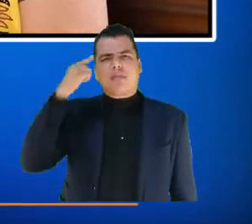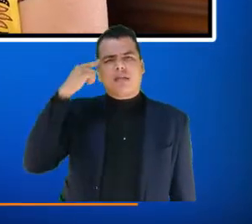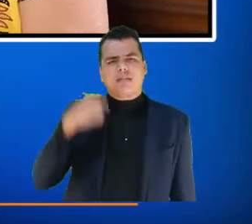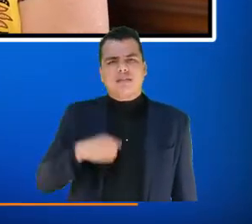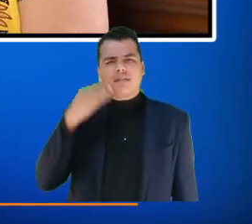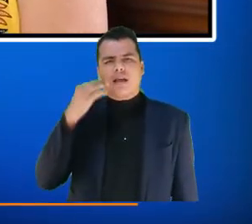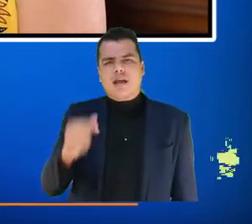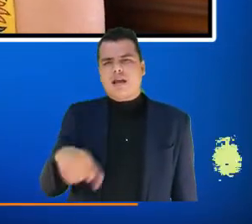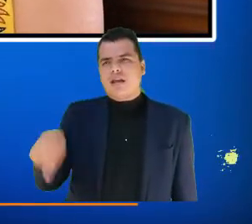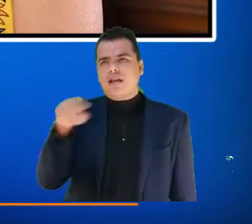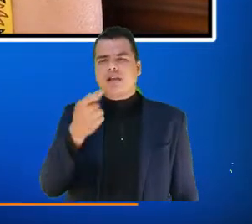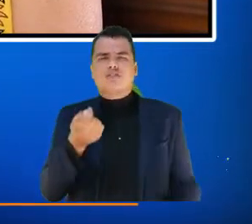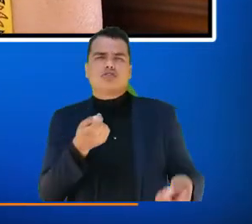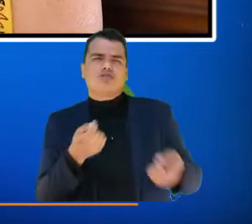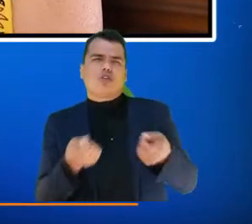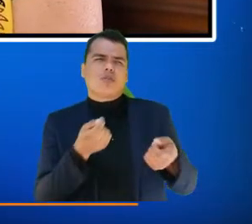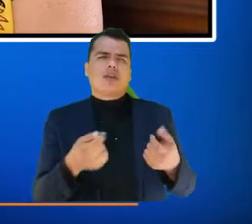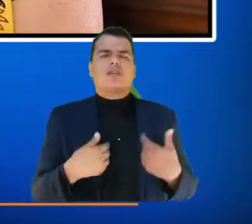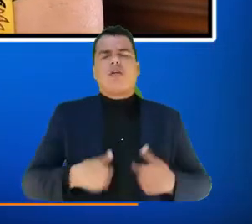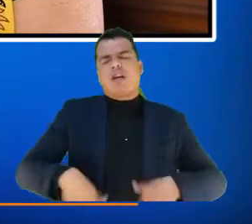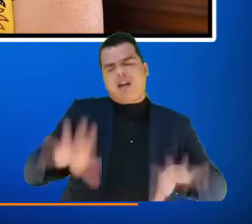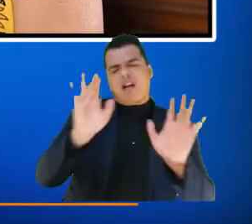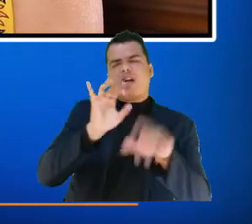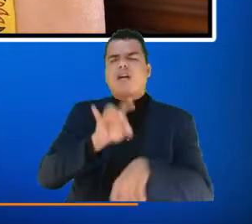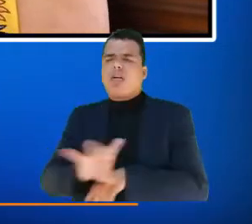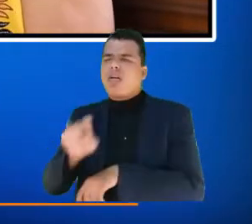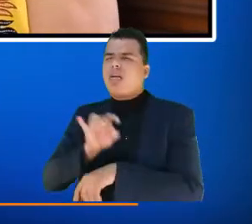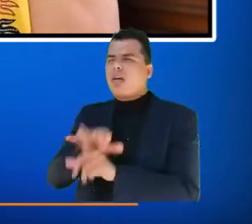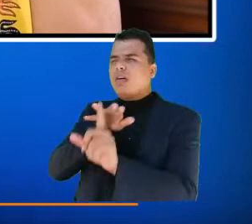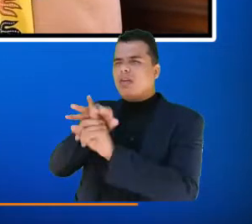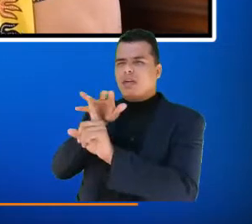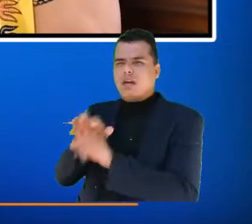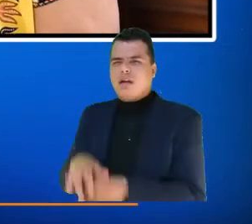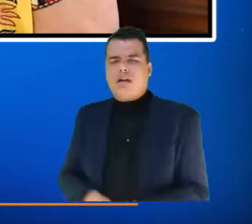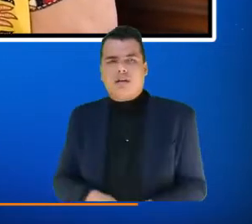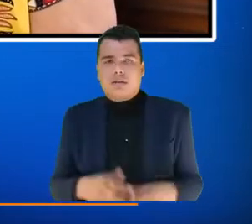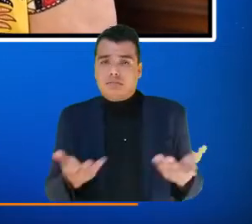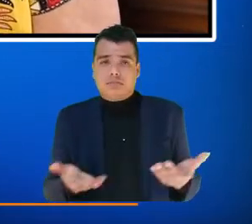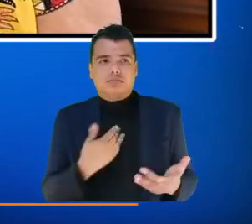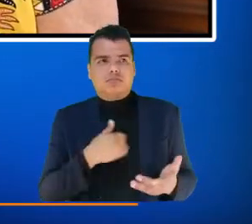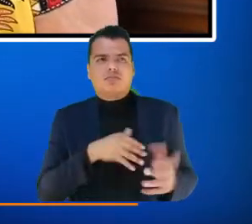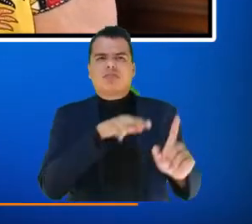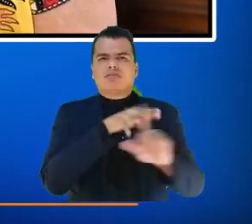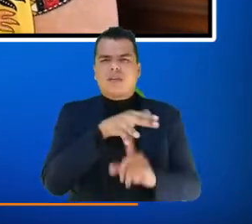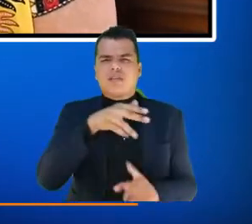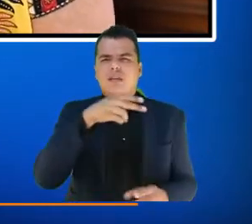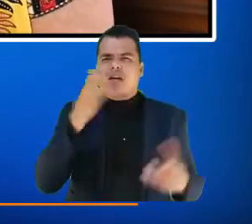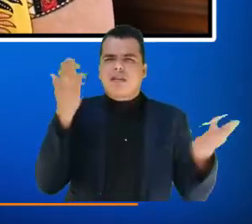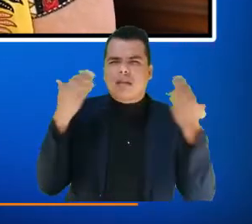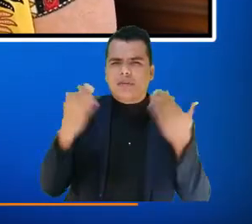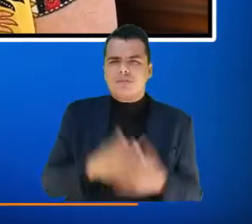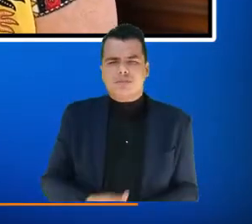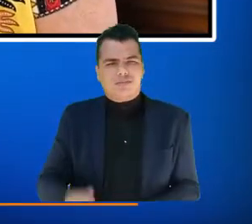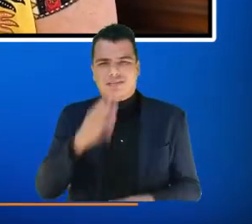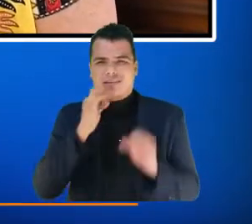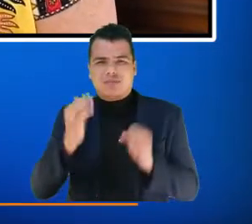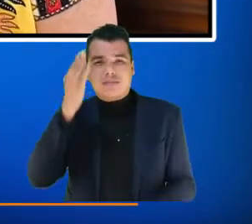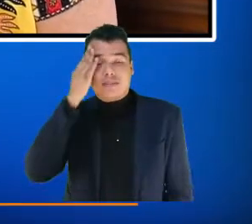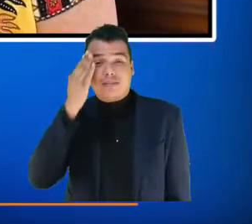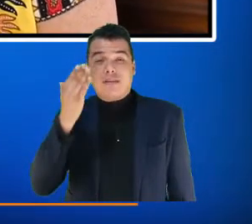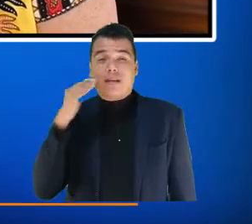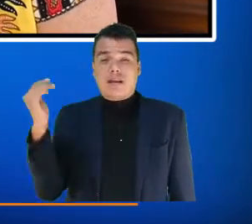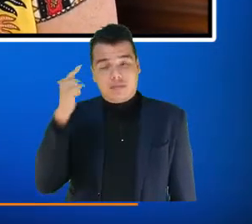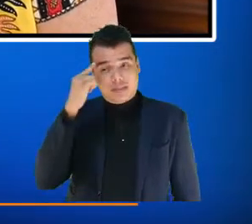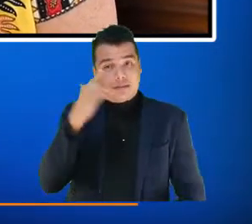se perdiera la soberanía alimentaria en este país, porque para nosotras la prioridad de garantizarle a nuestros hijos un bocado de